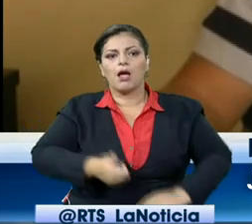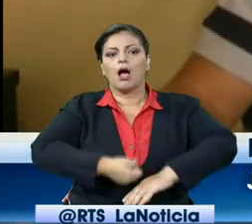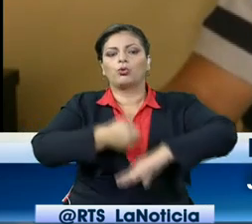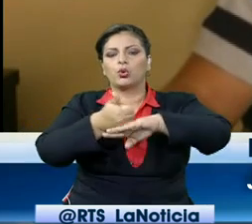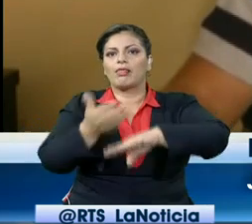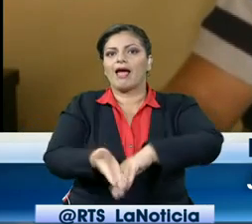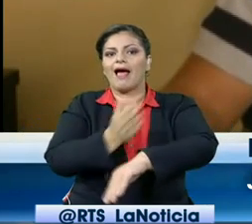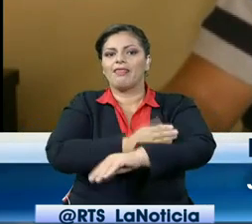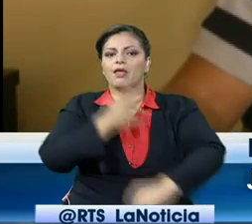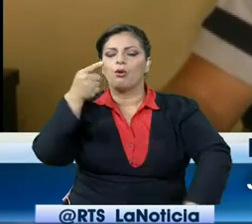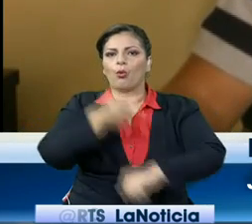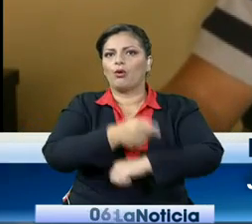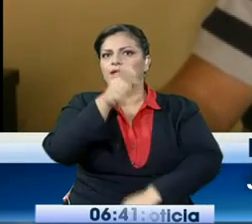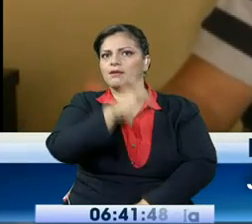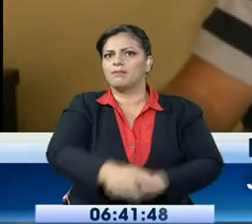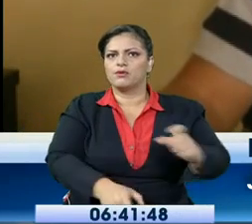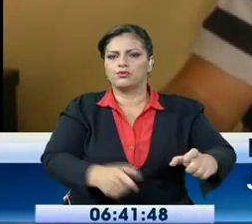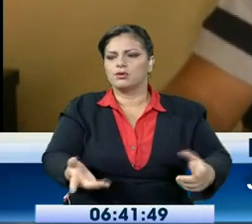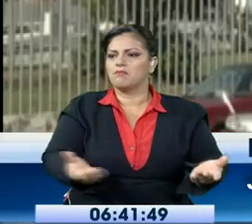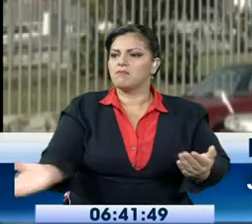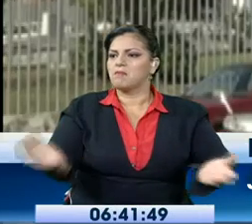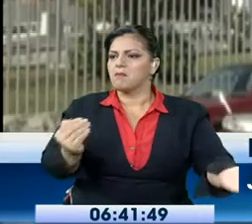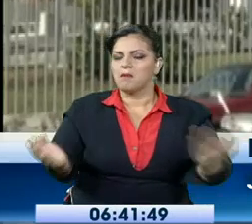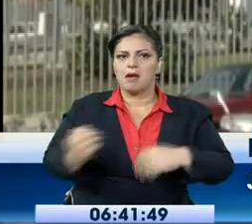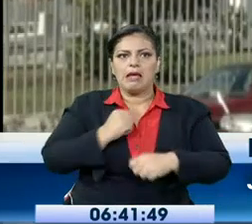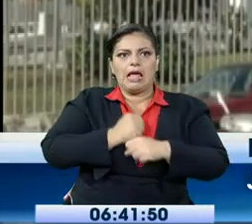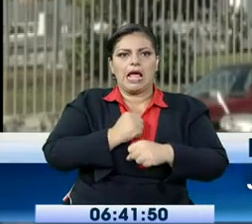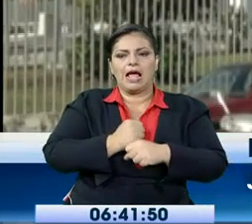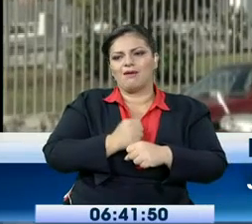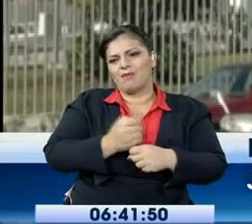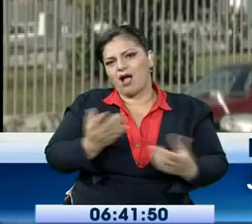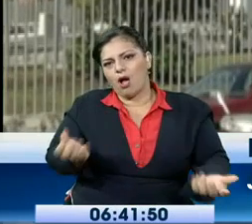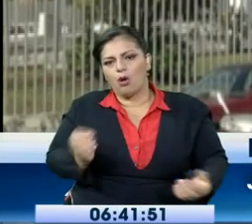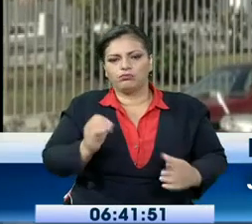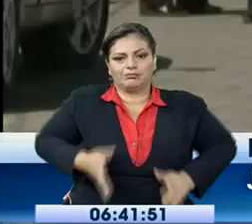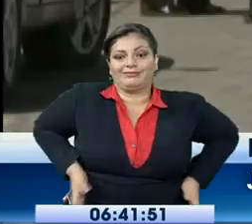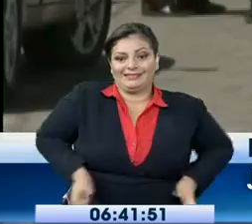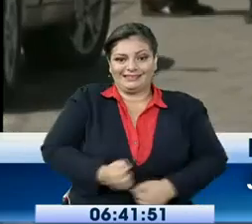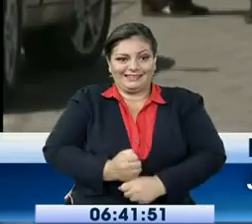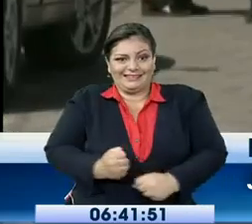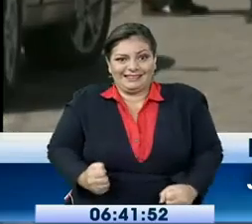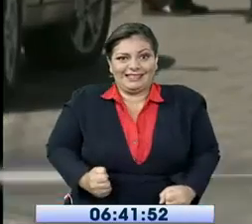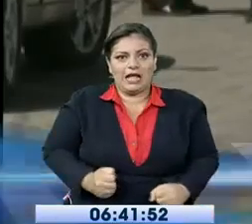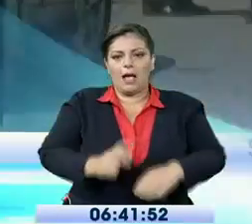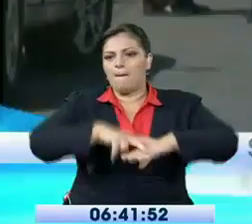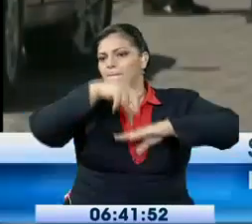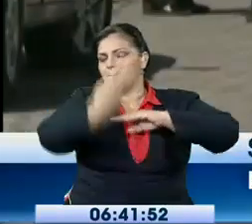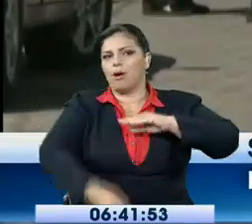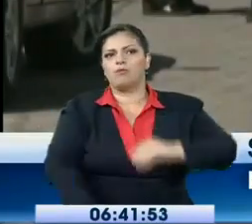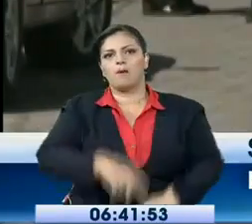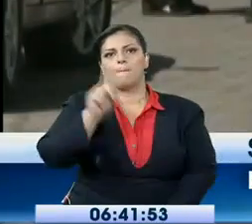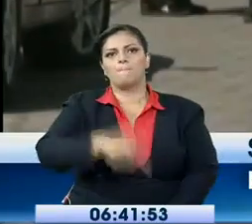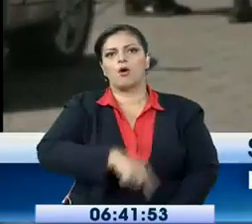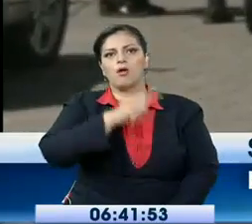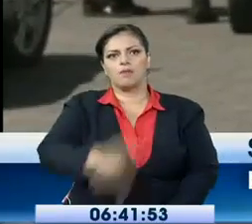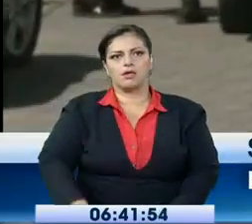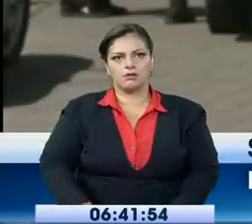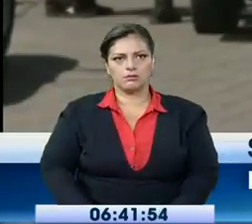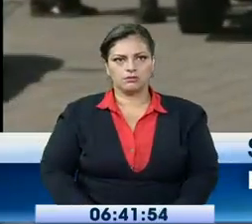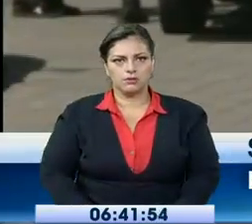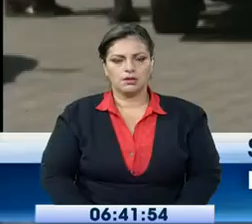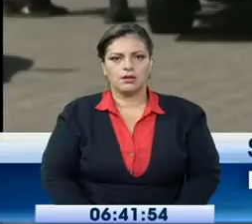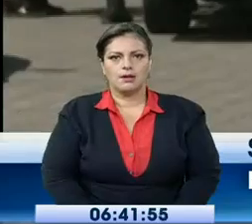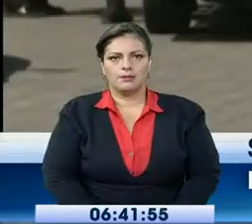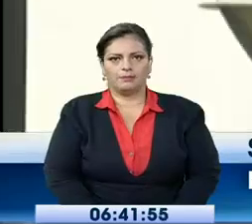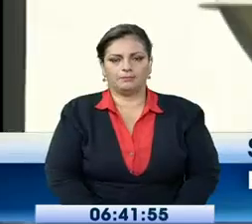no tener novedades en estos días. Por este incidente hay dos personas detenidas conforme se determinó en la audiencia